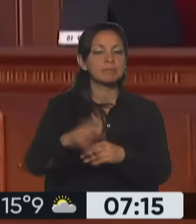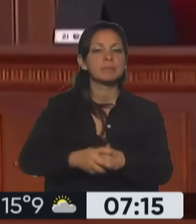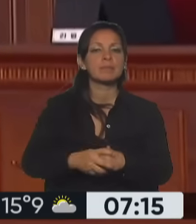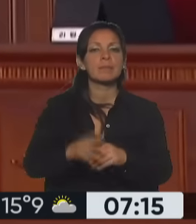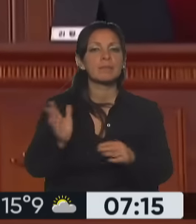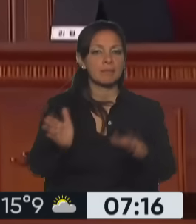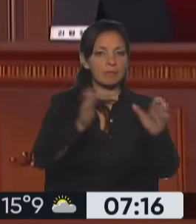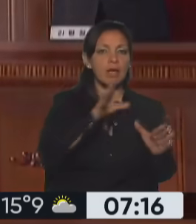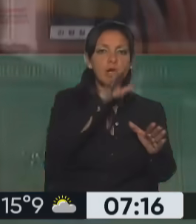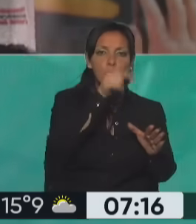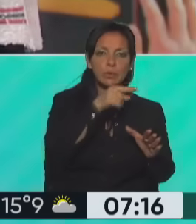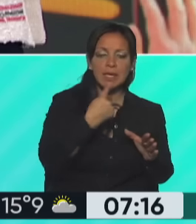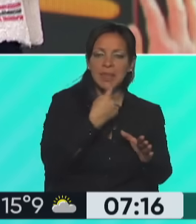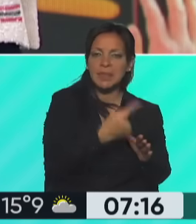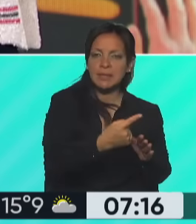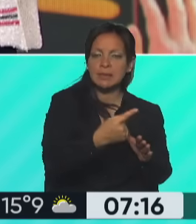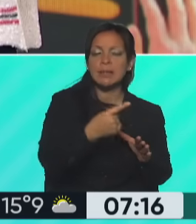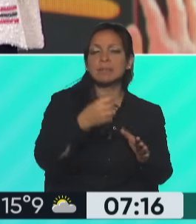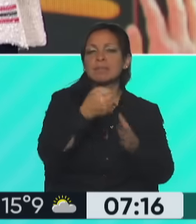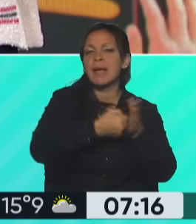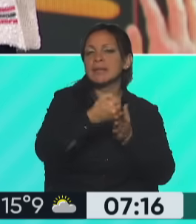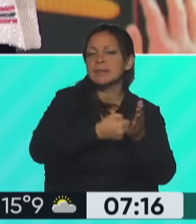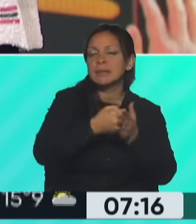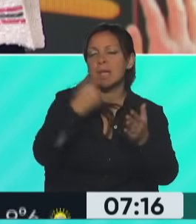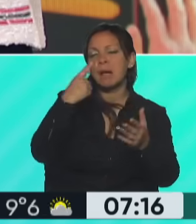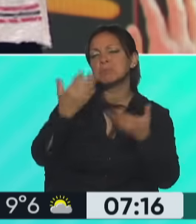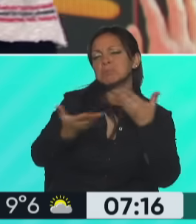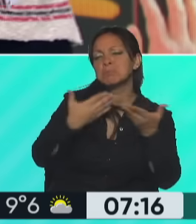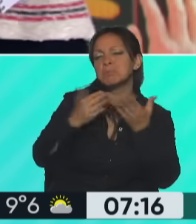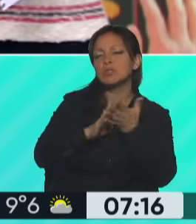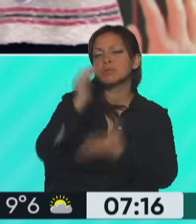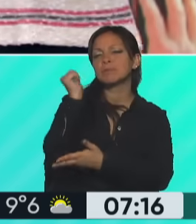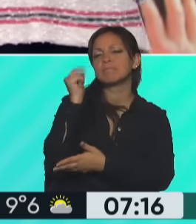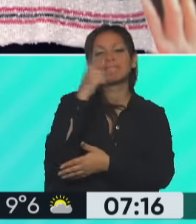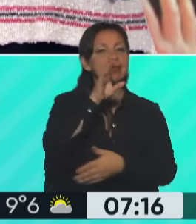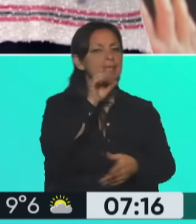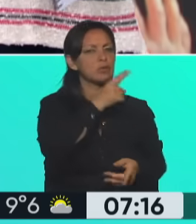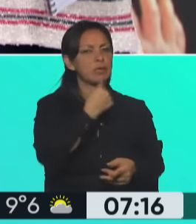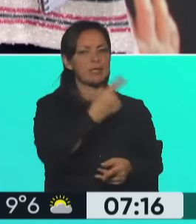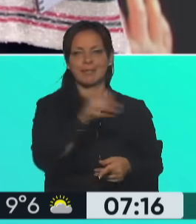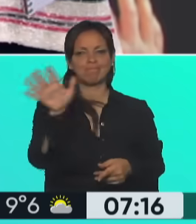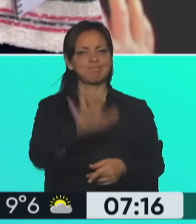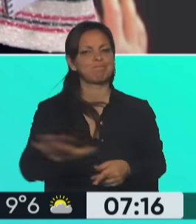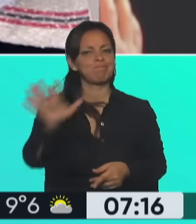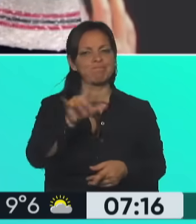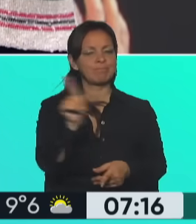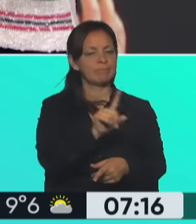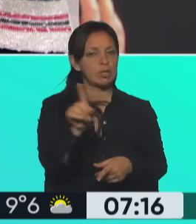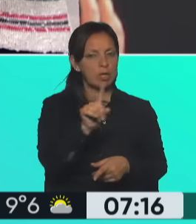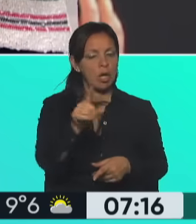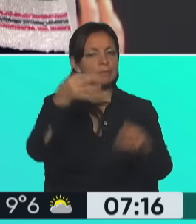dice que van a eh tratar de acercarse económica y comercialmente pero Estados Unidos dice que no específicamente